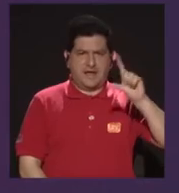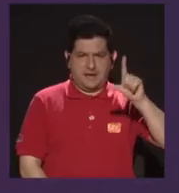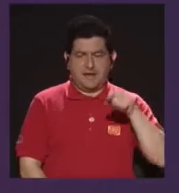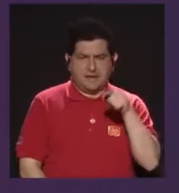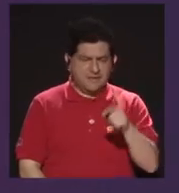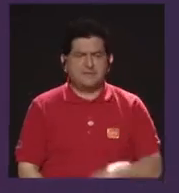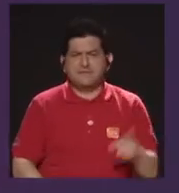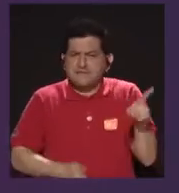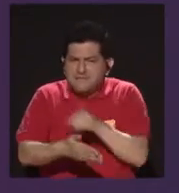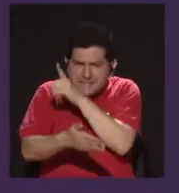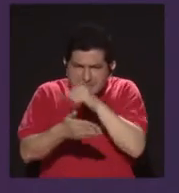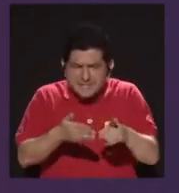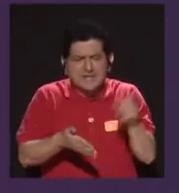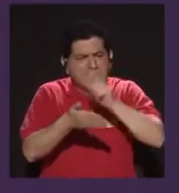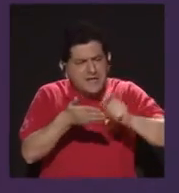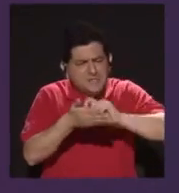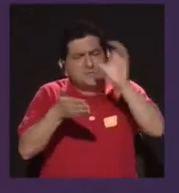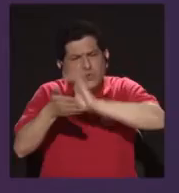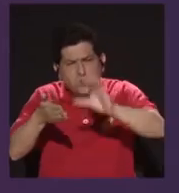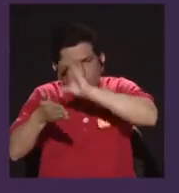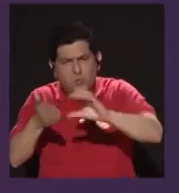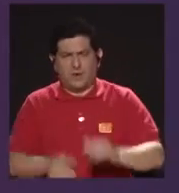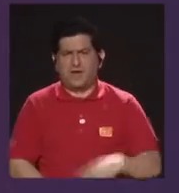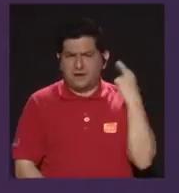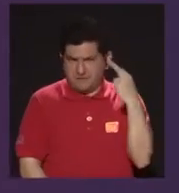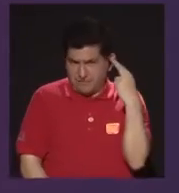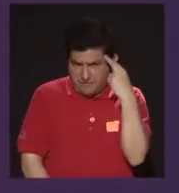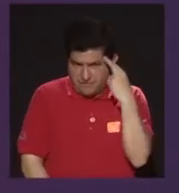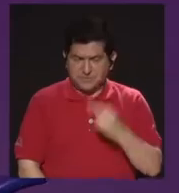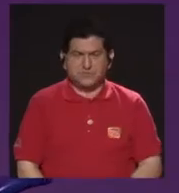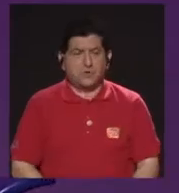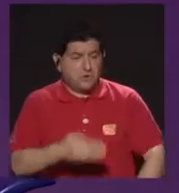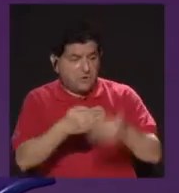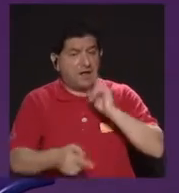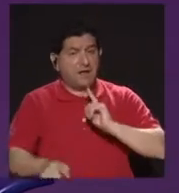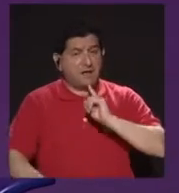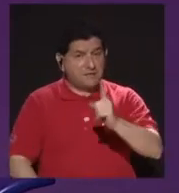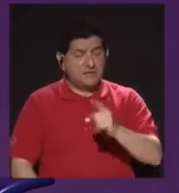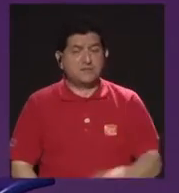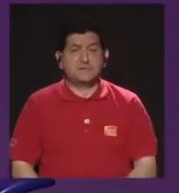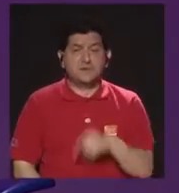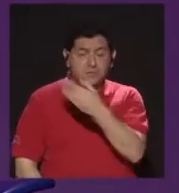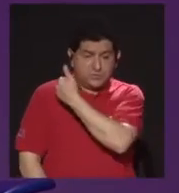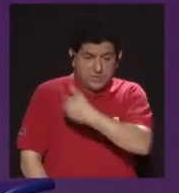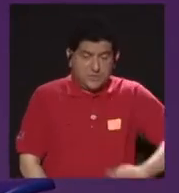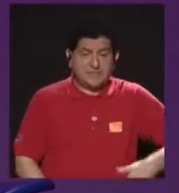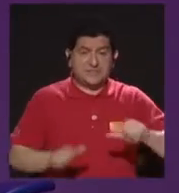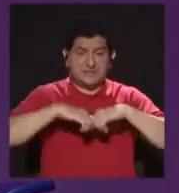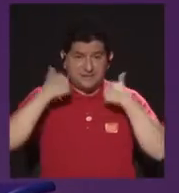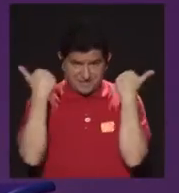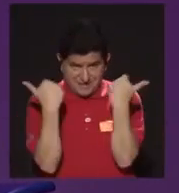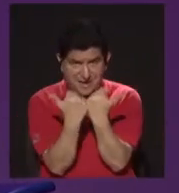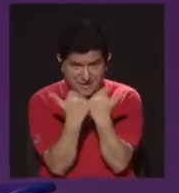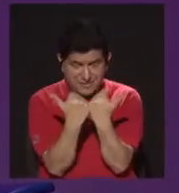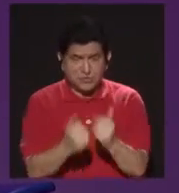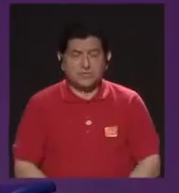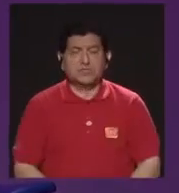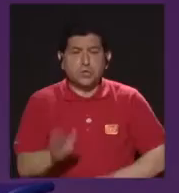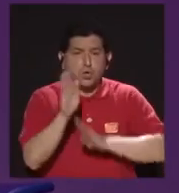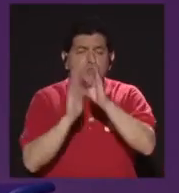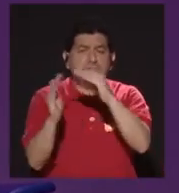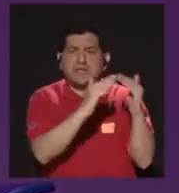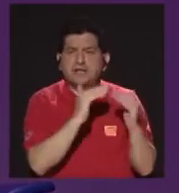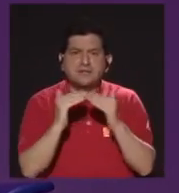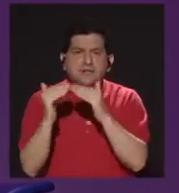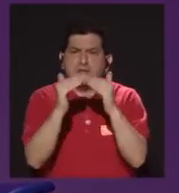esa discriminación en la escuela en el colegio porque al principio dijimos que usted es presidente de la asociación de desarrollo